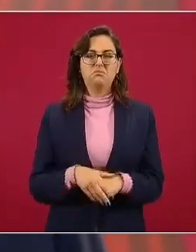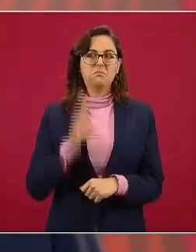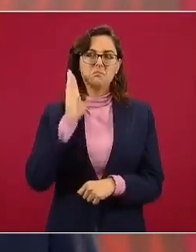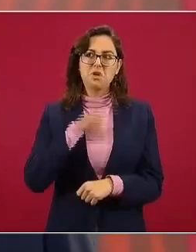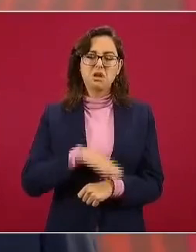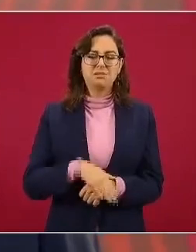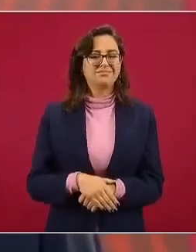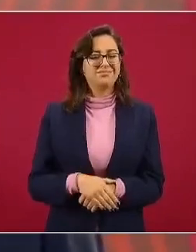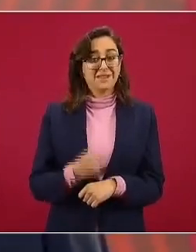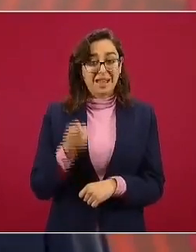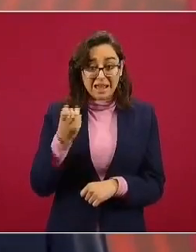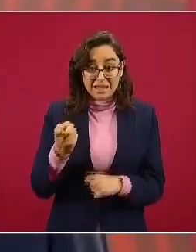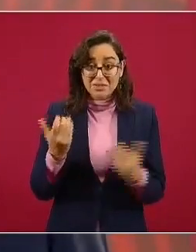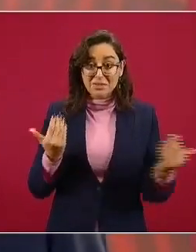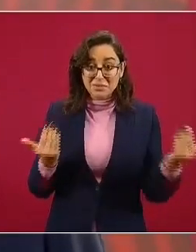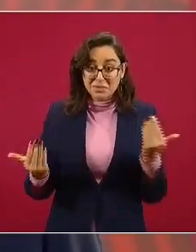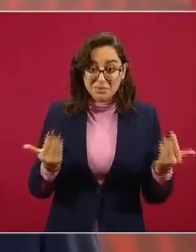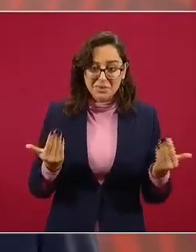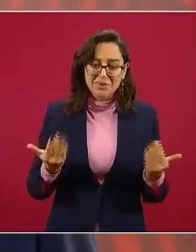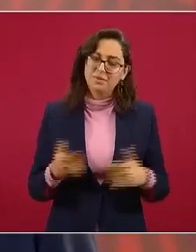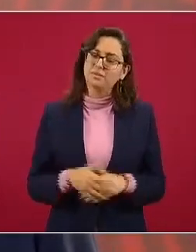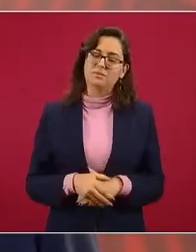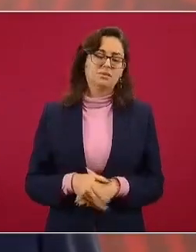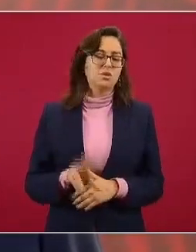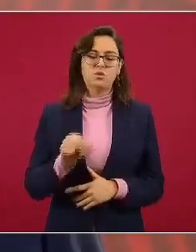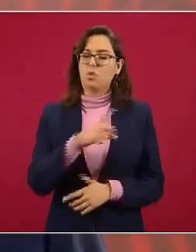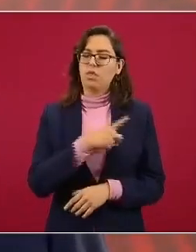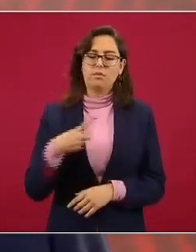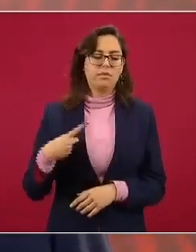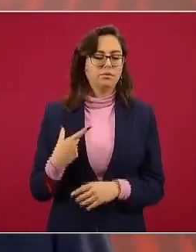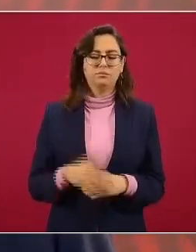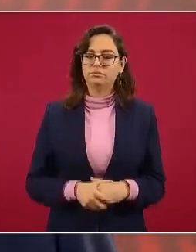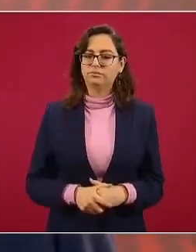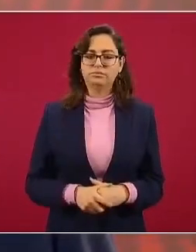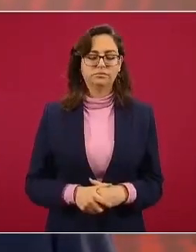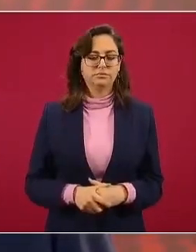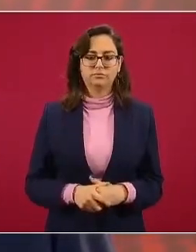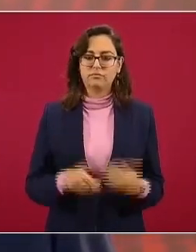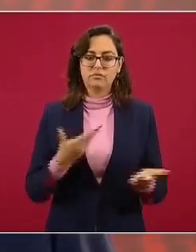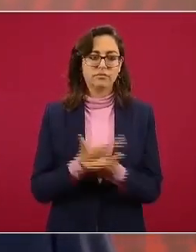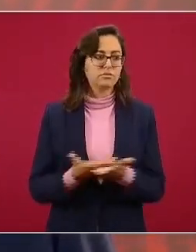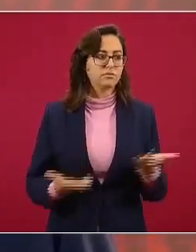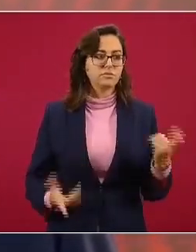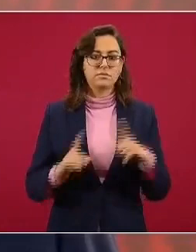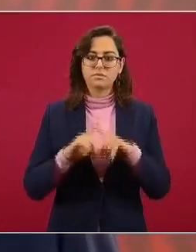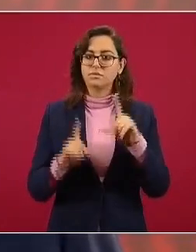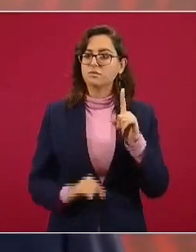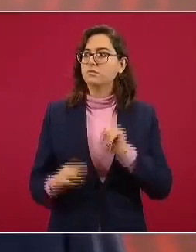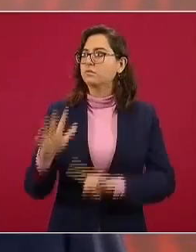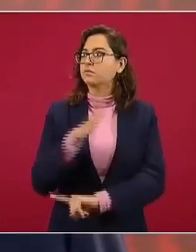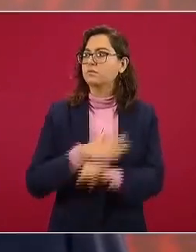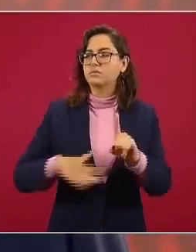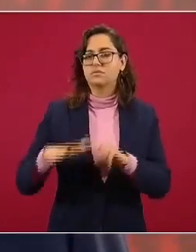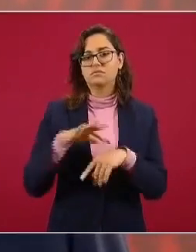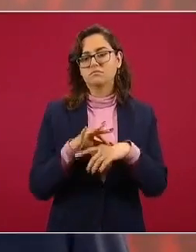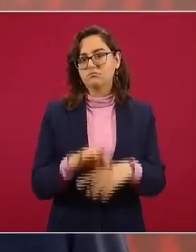México, ya no corresponde a la nueva realidad.